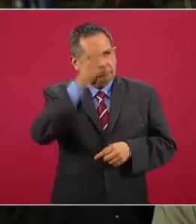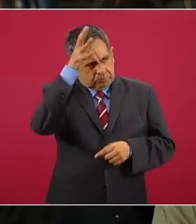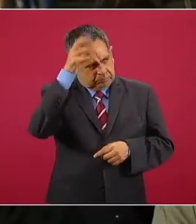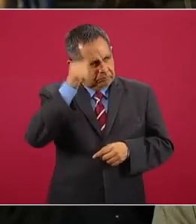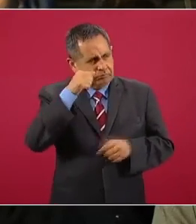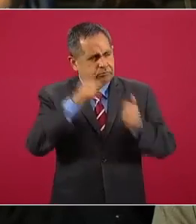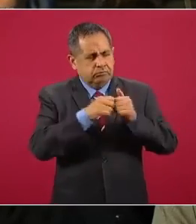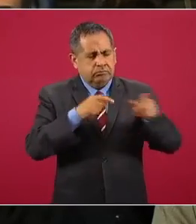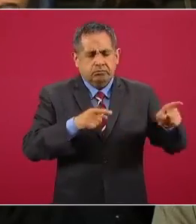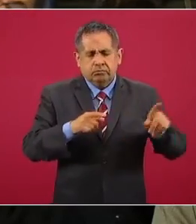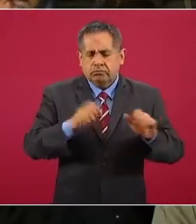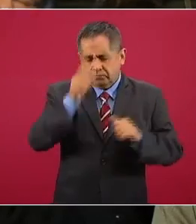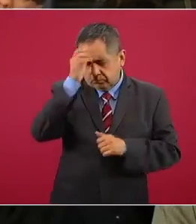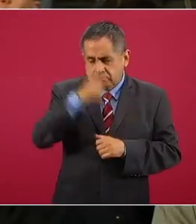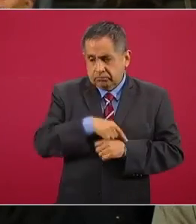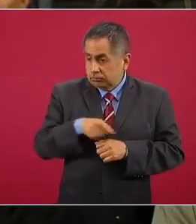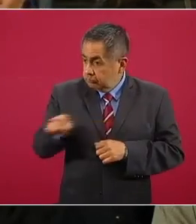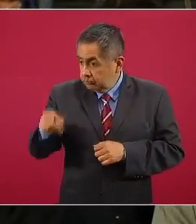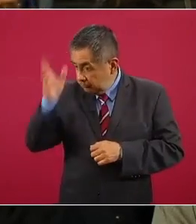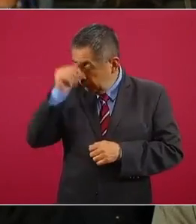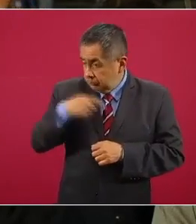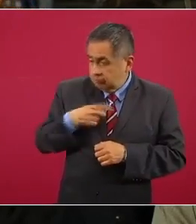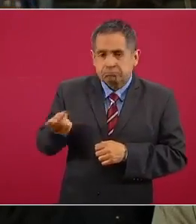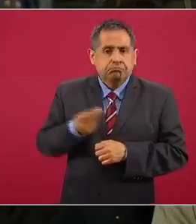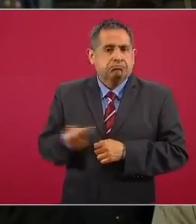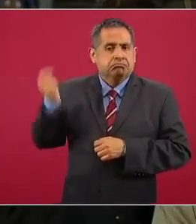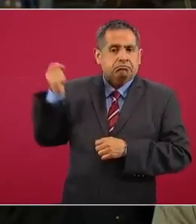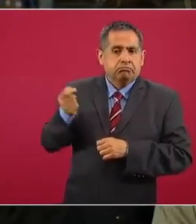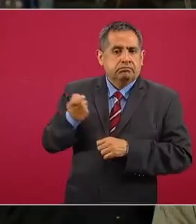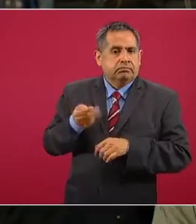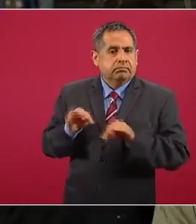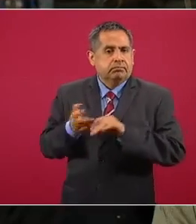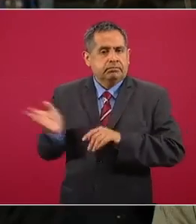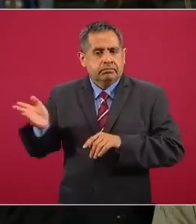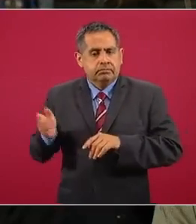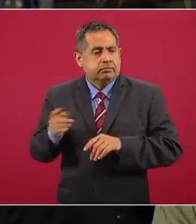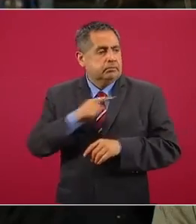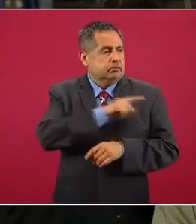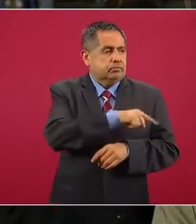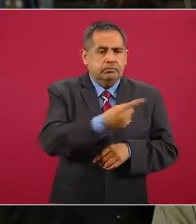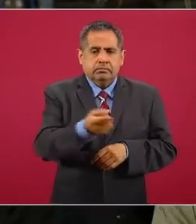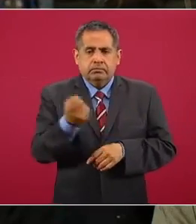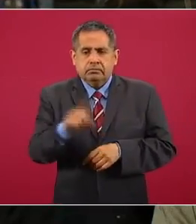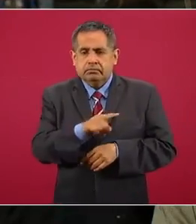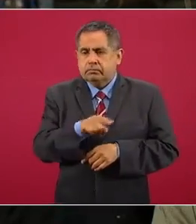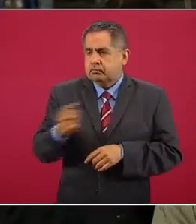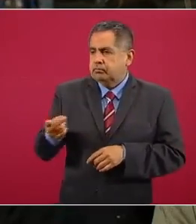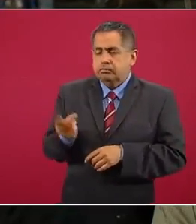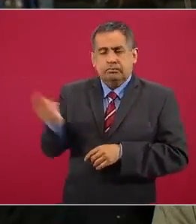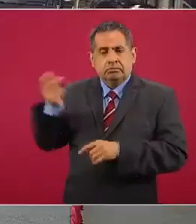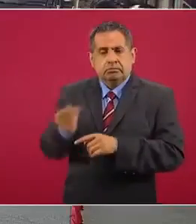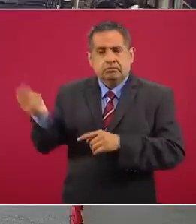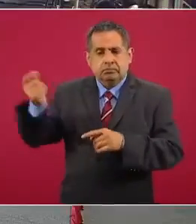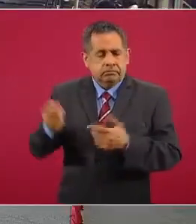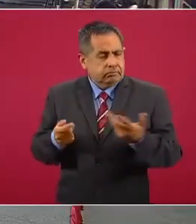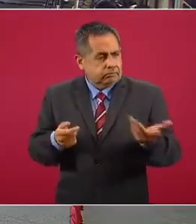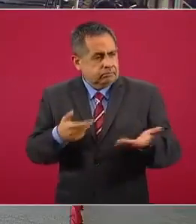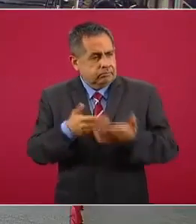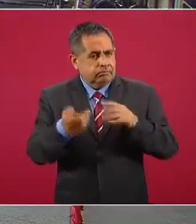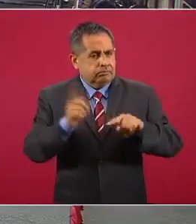los ideales del ex líder. Y obviamente pues esto fue por conducto de ese señor Alejandro Cabrera, ya hoy cesado,